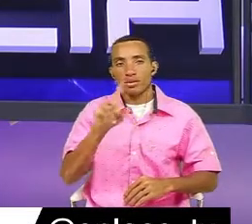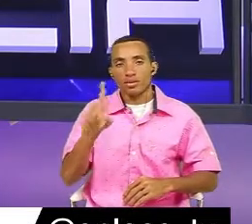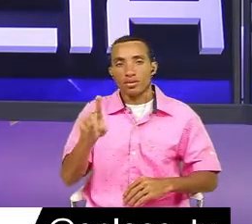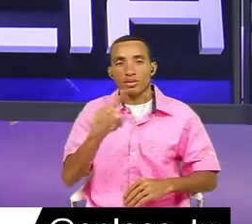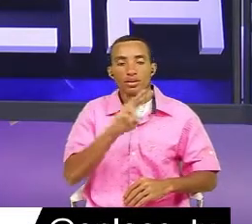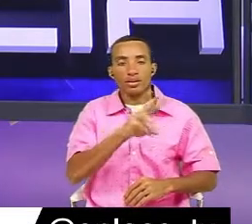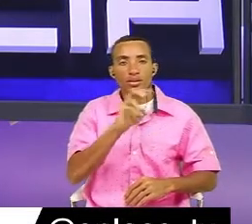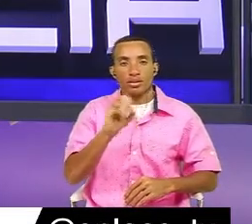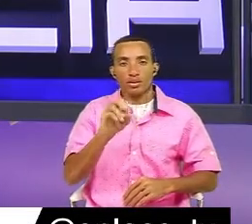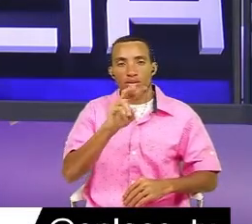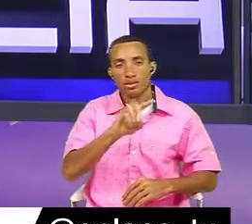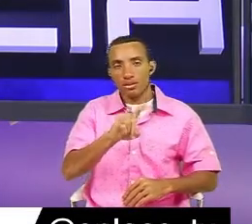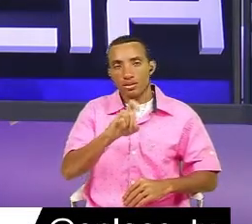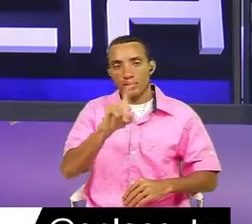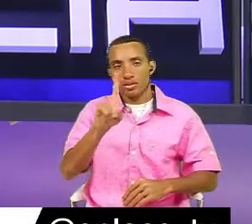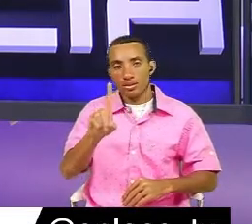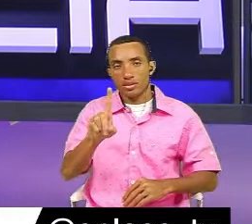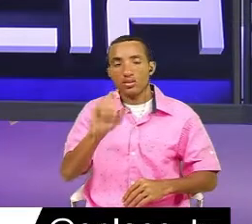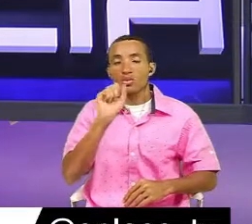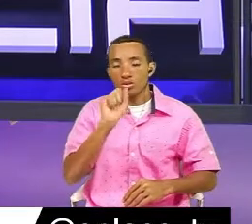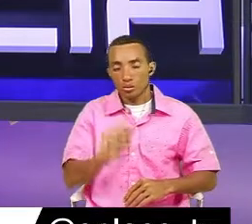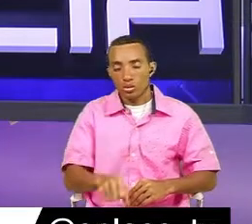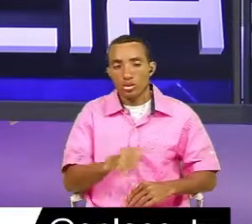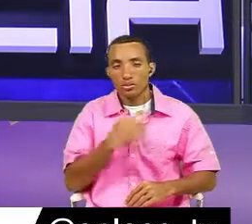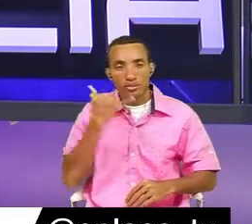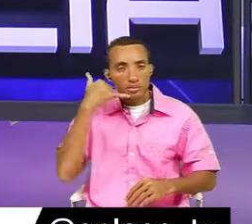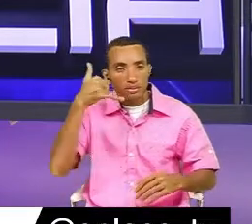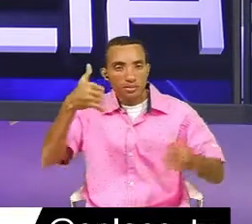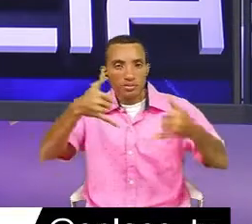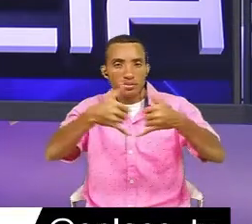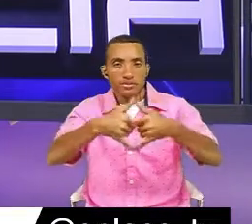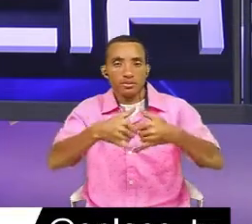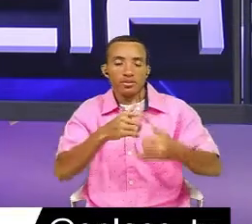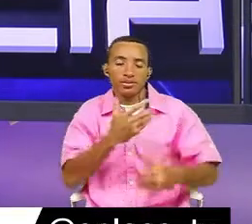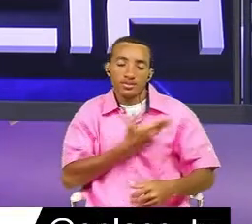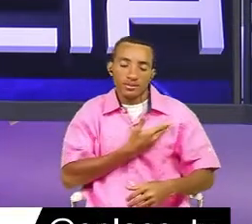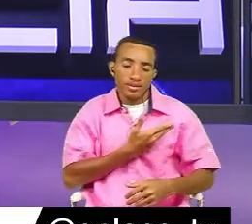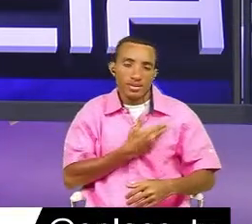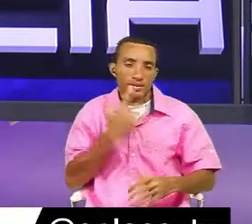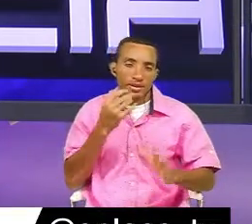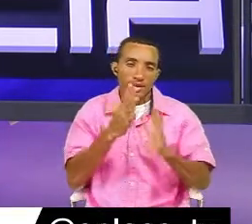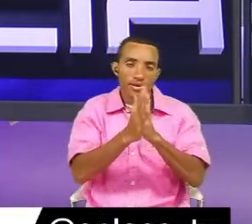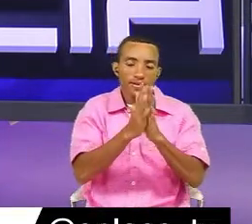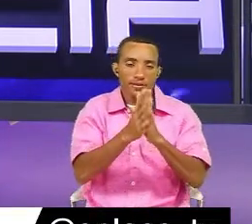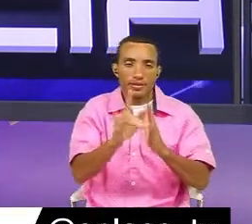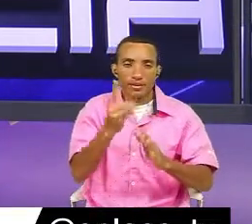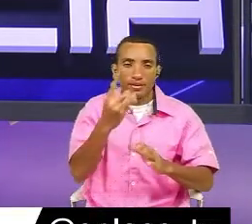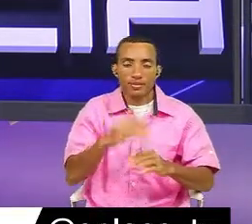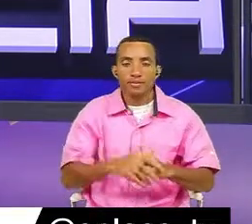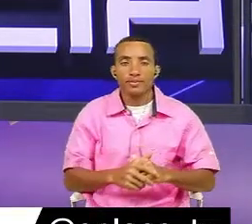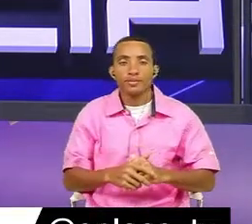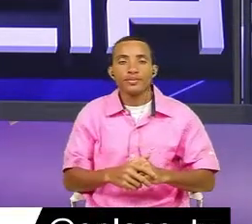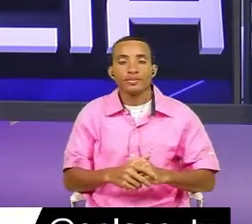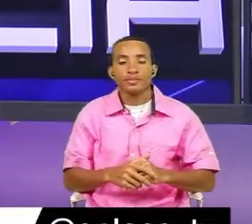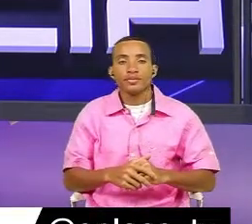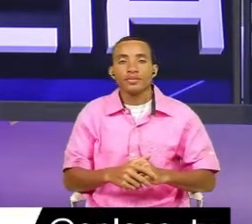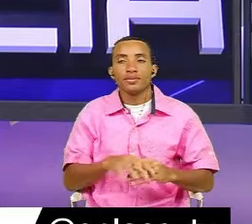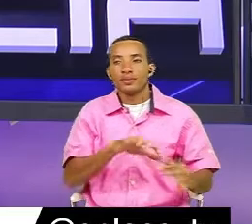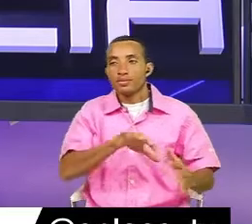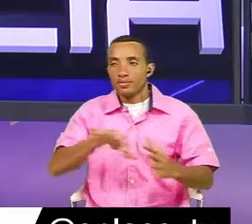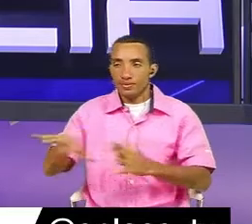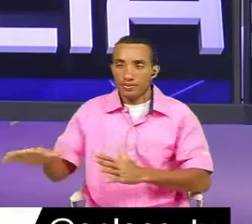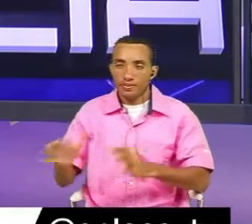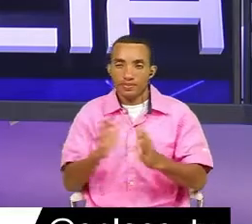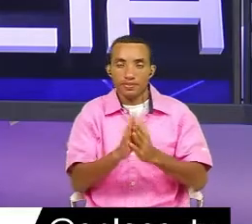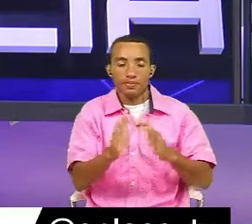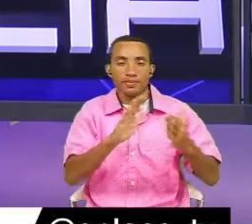320-321-2061 es el número de teléfono donde usted se puede comunicar con esta desconsolada madre y dar información de esta joven desaparecida. En otras noticias,